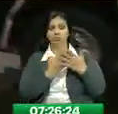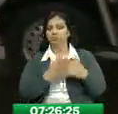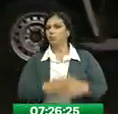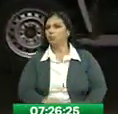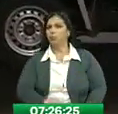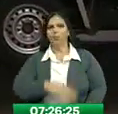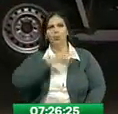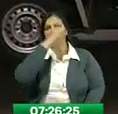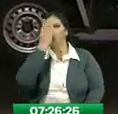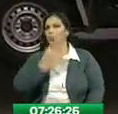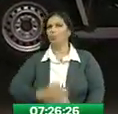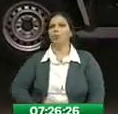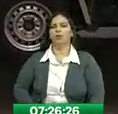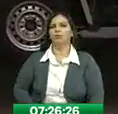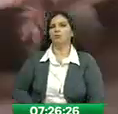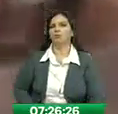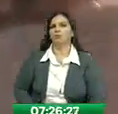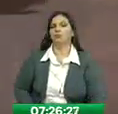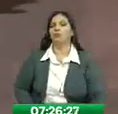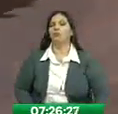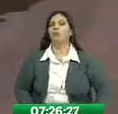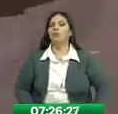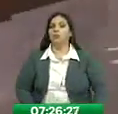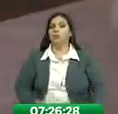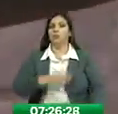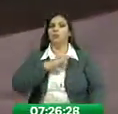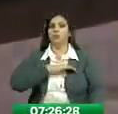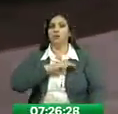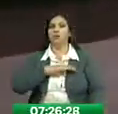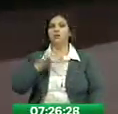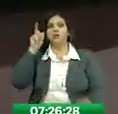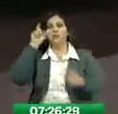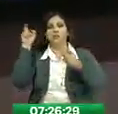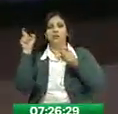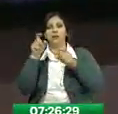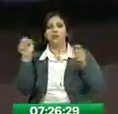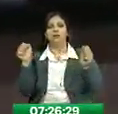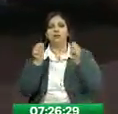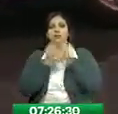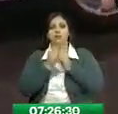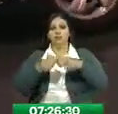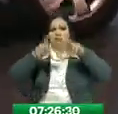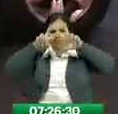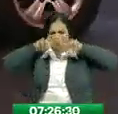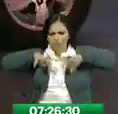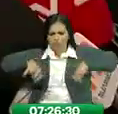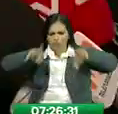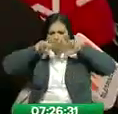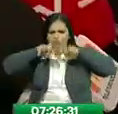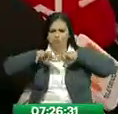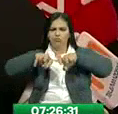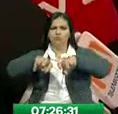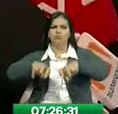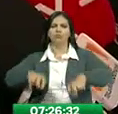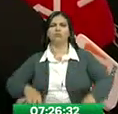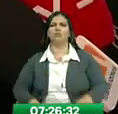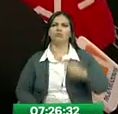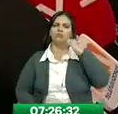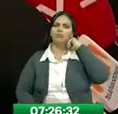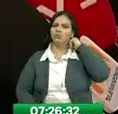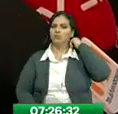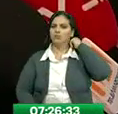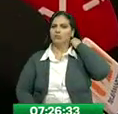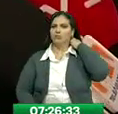penales. La Policía Nacional y Fiscalía iniciaron las investigaciones. Bueno, a él se lo han